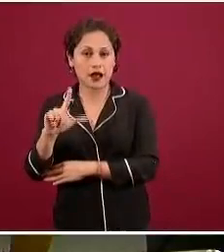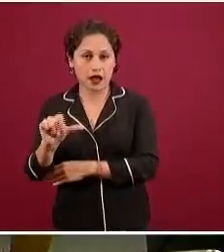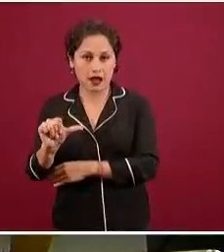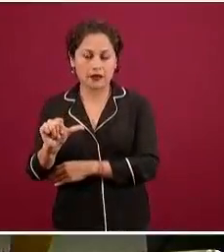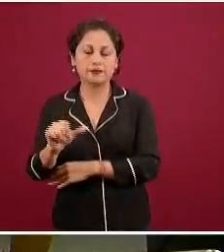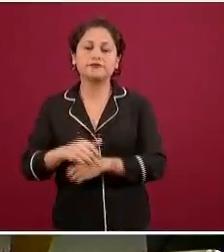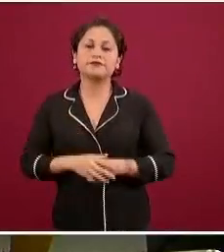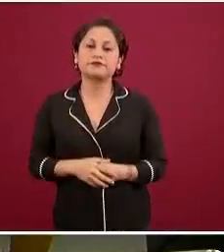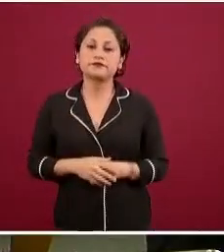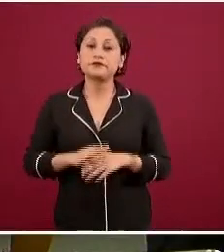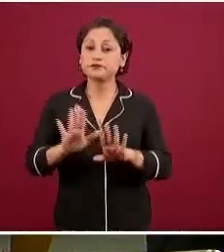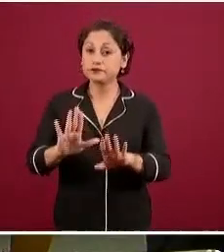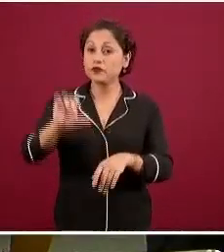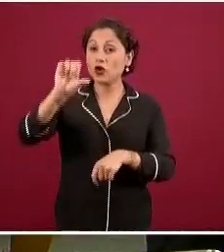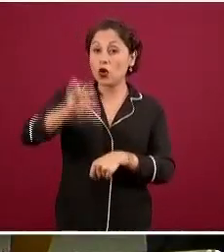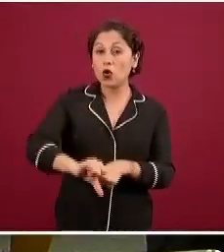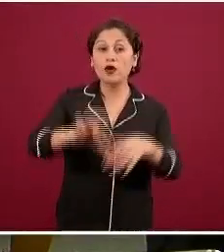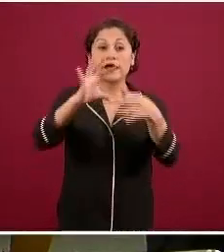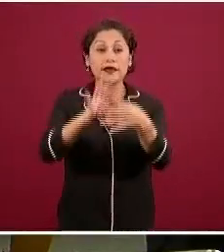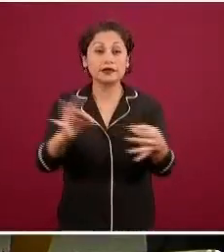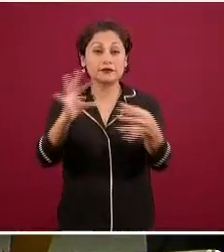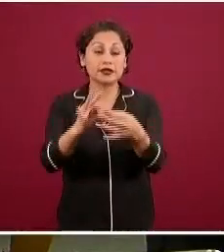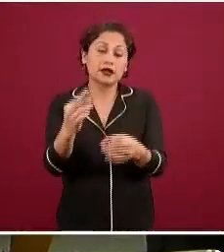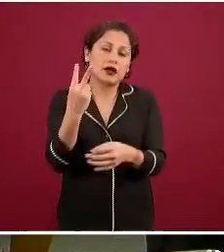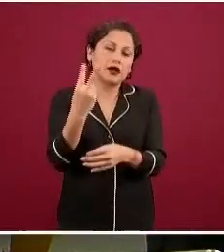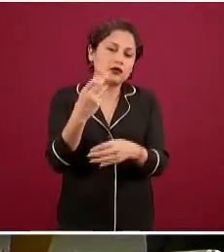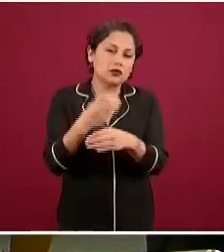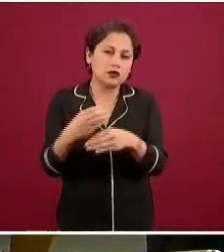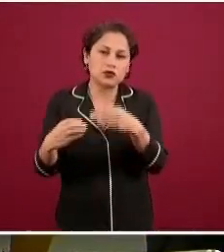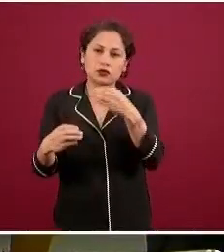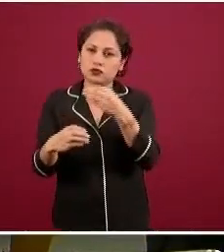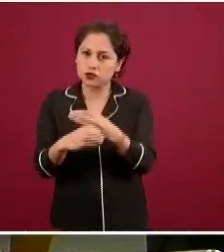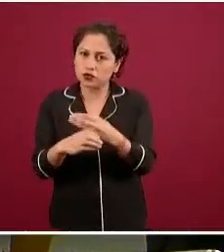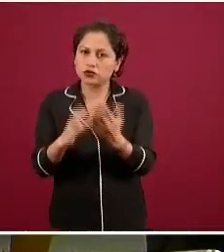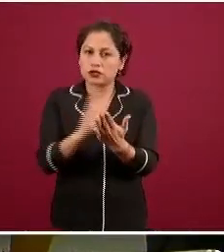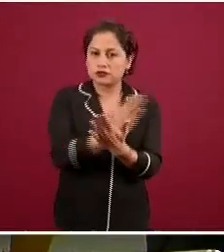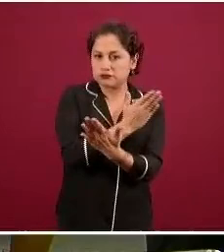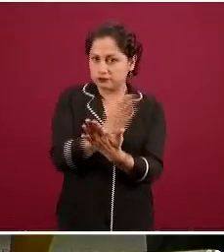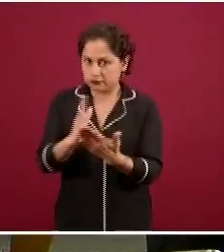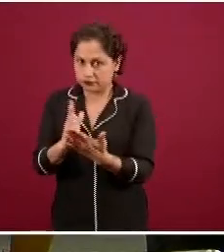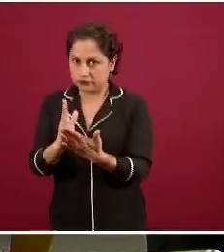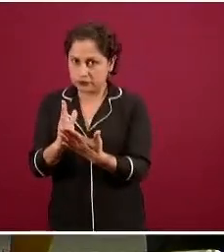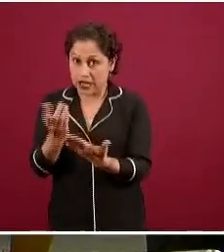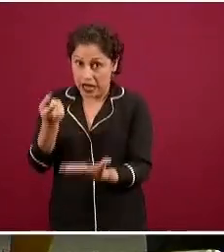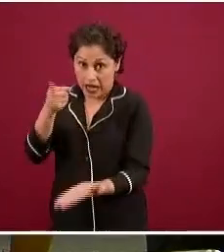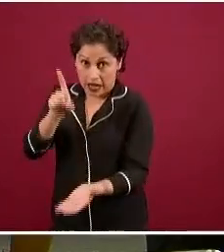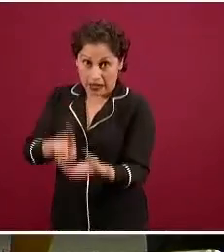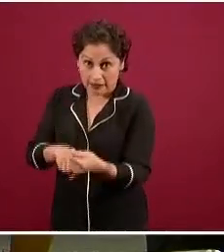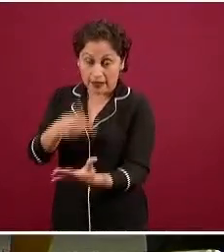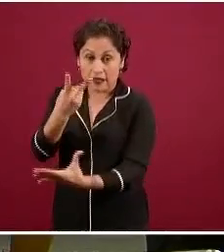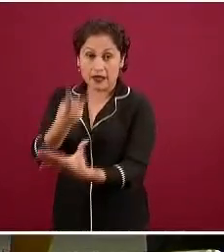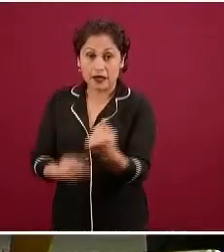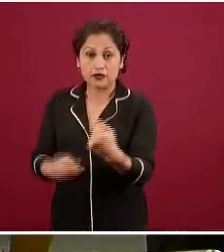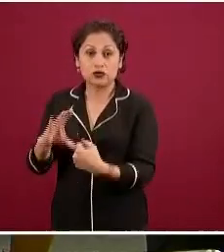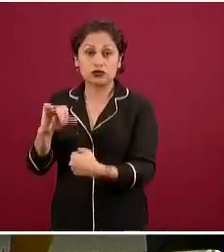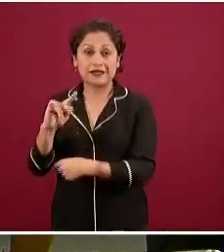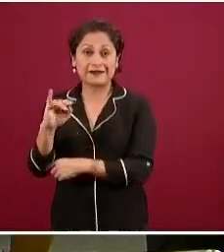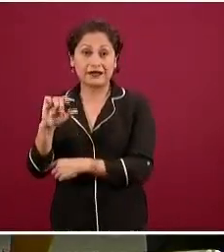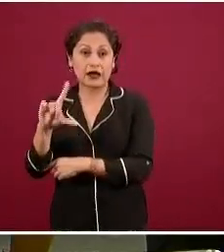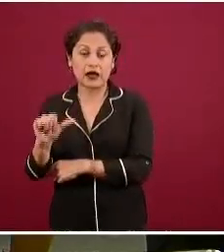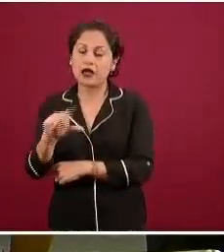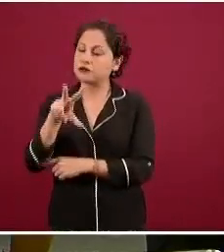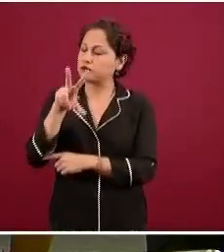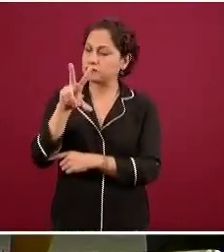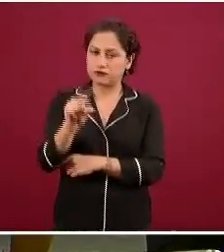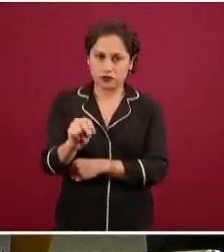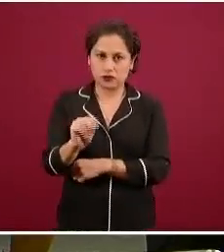dos indicadores separados, no necesariamente están asociados a la vigilancia centinela los dos. Y uno es la